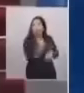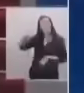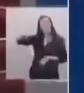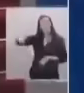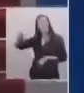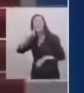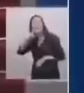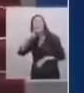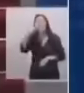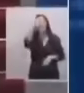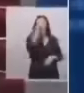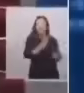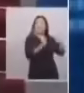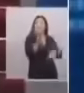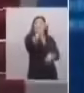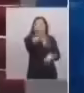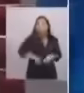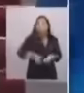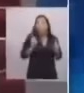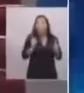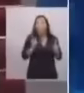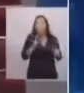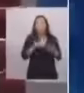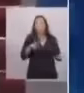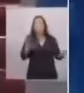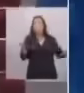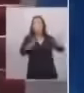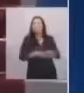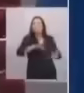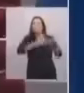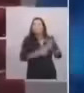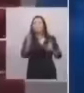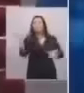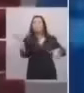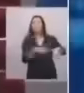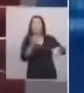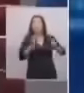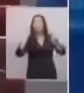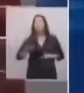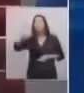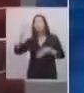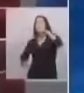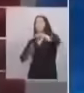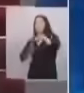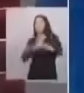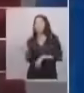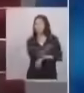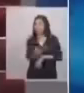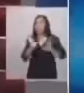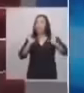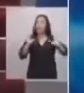otra devaluación no sarcástico está siendo sarcástico No no estoy siendo sarcástico estoy expresando la realidad a nosotros nos